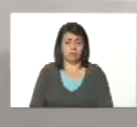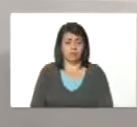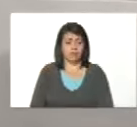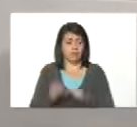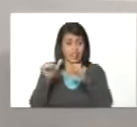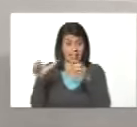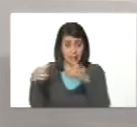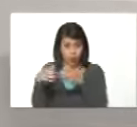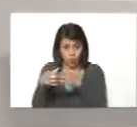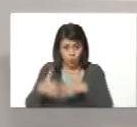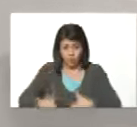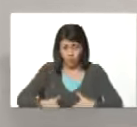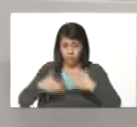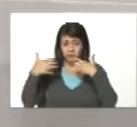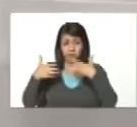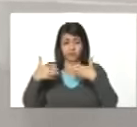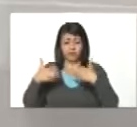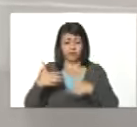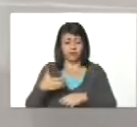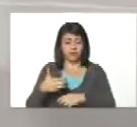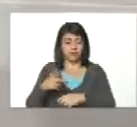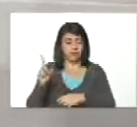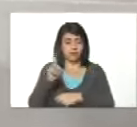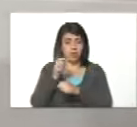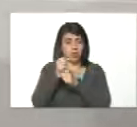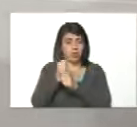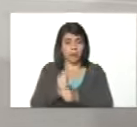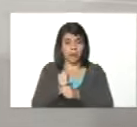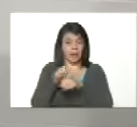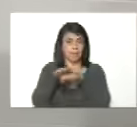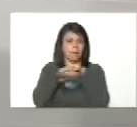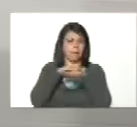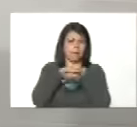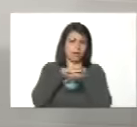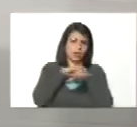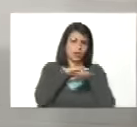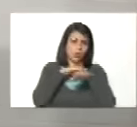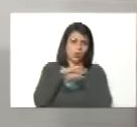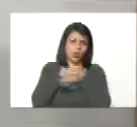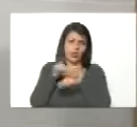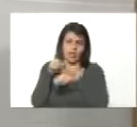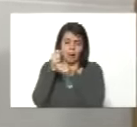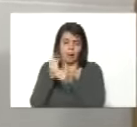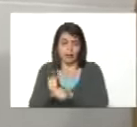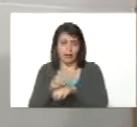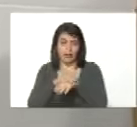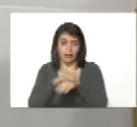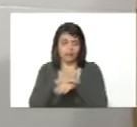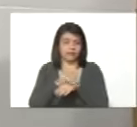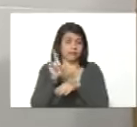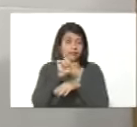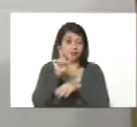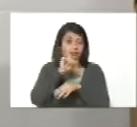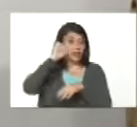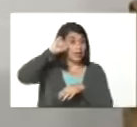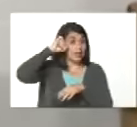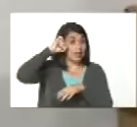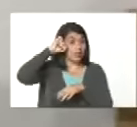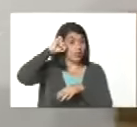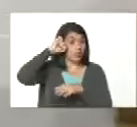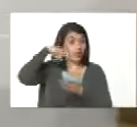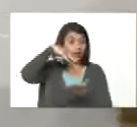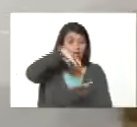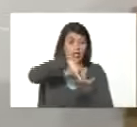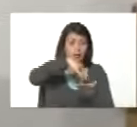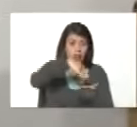Este puñado de salvajes no aspira a que nos perdonen, pero que se recuerden de